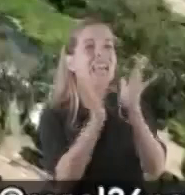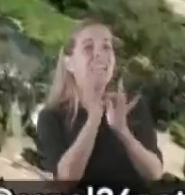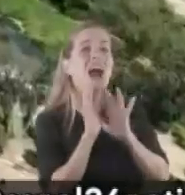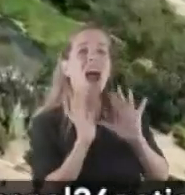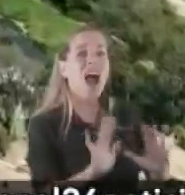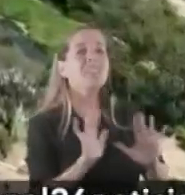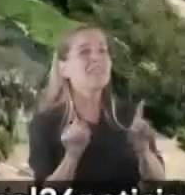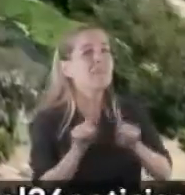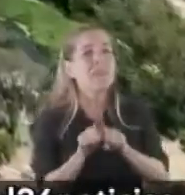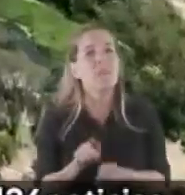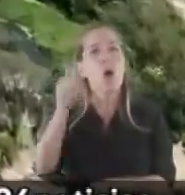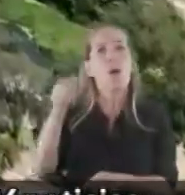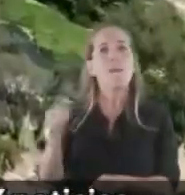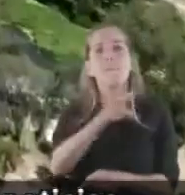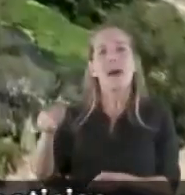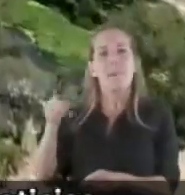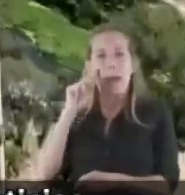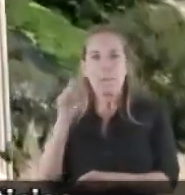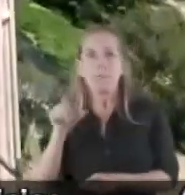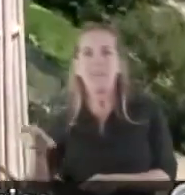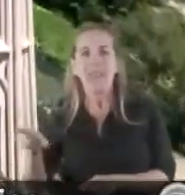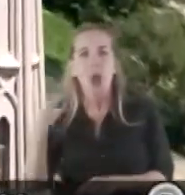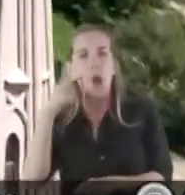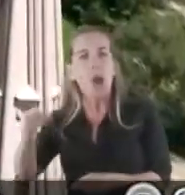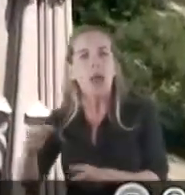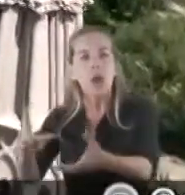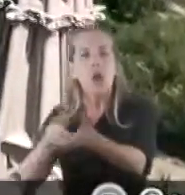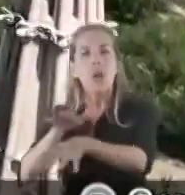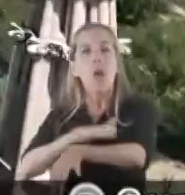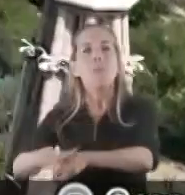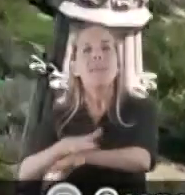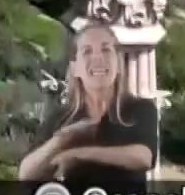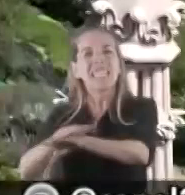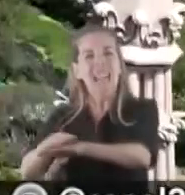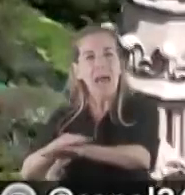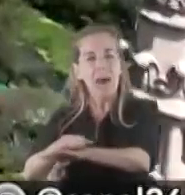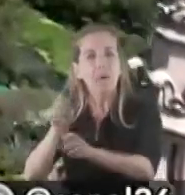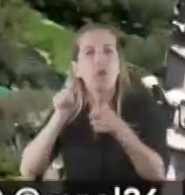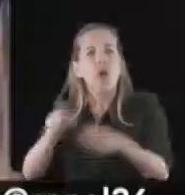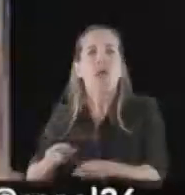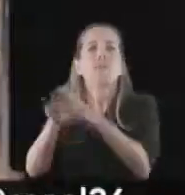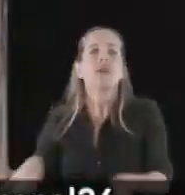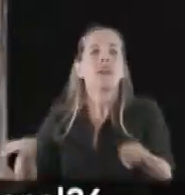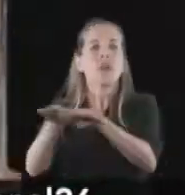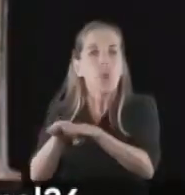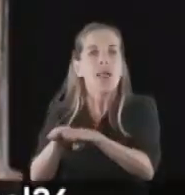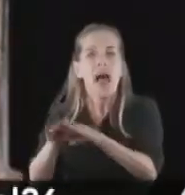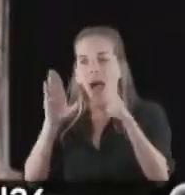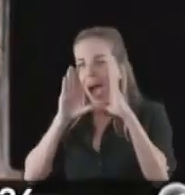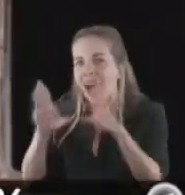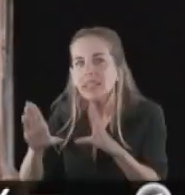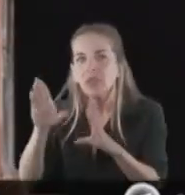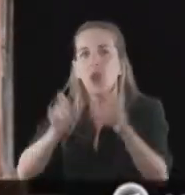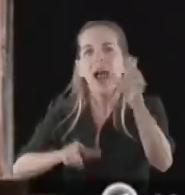ese papa que lavaba los pies como símbolo de igualdad y como símbolo de prestar la atención a los que peor